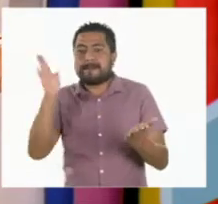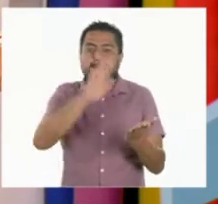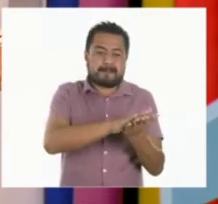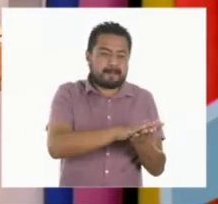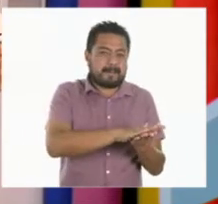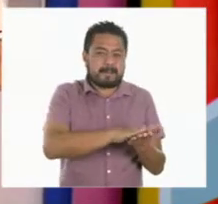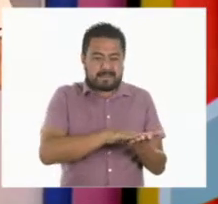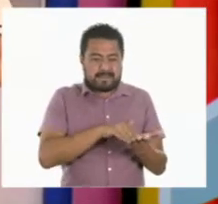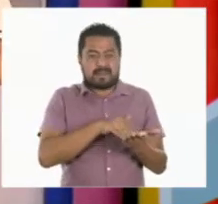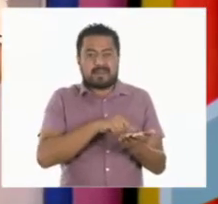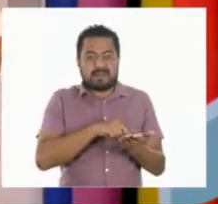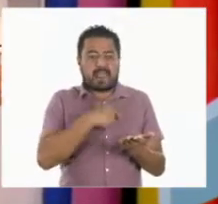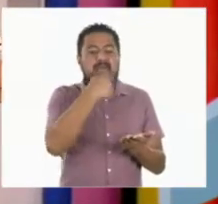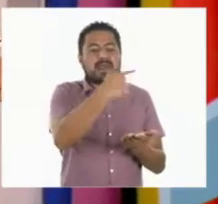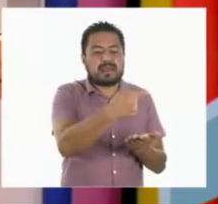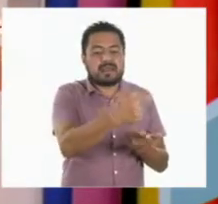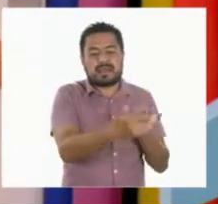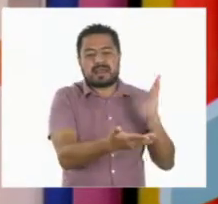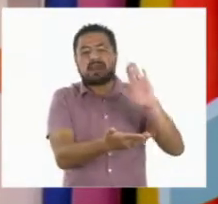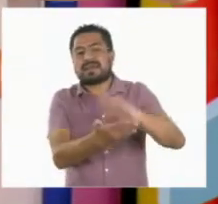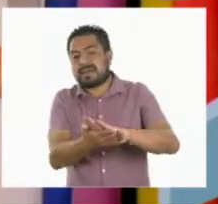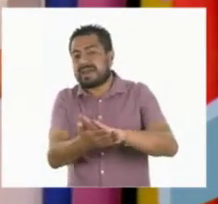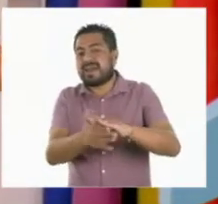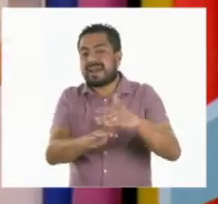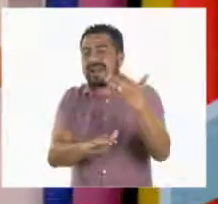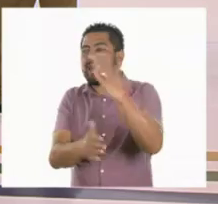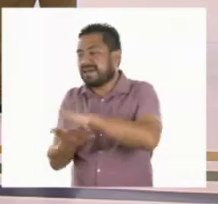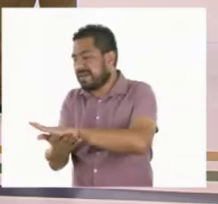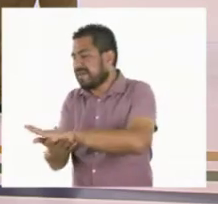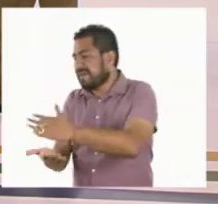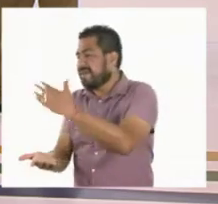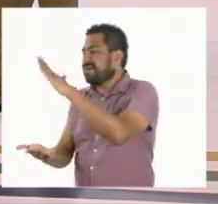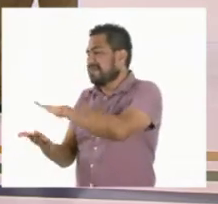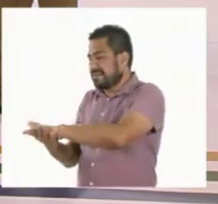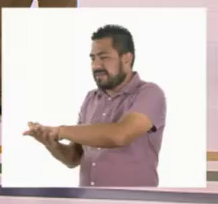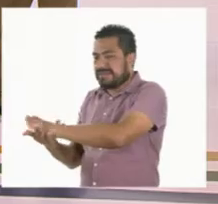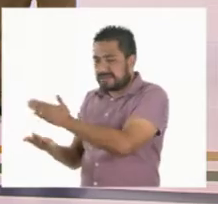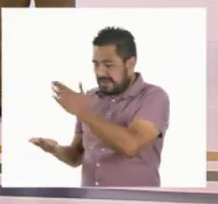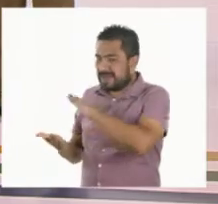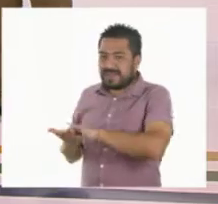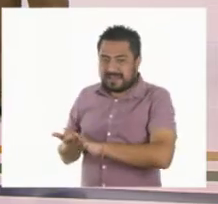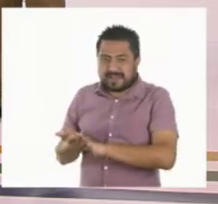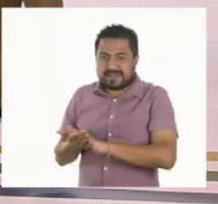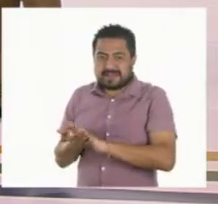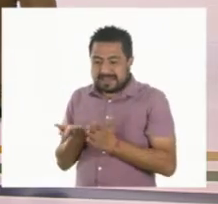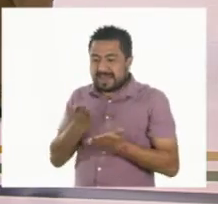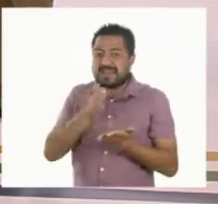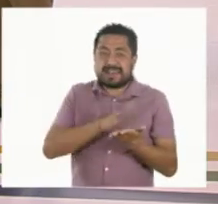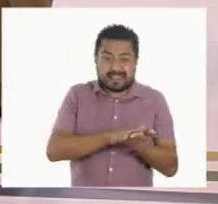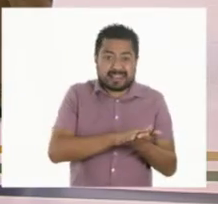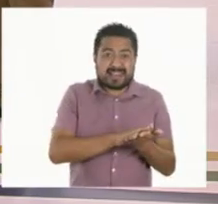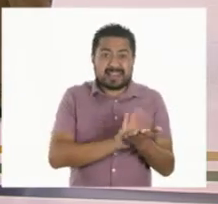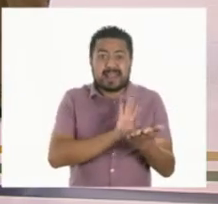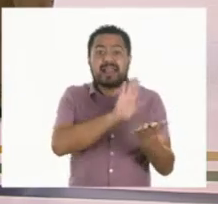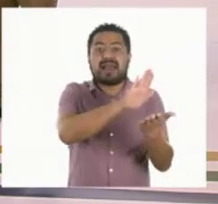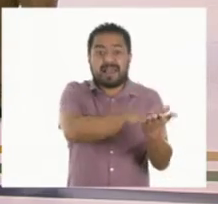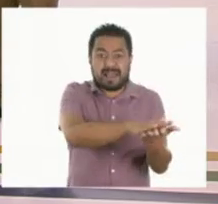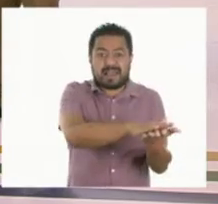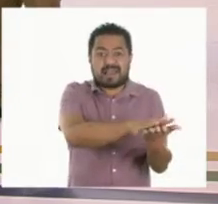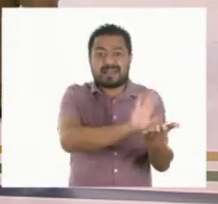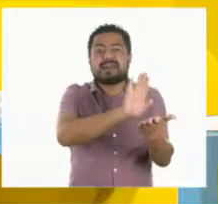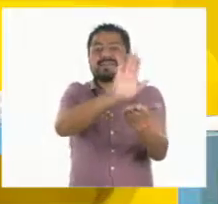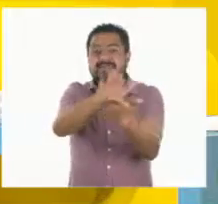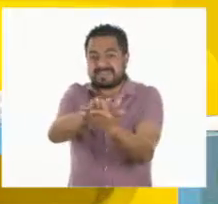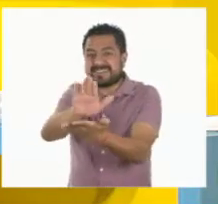del compañero de al lado. Así, tron, de un fandango, sango, sango, sabaré, sabaré, que